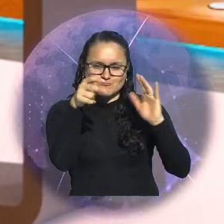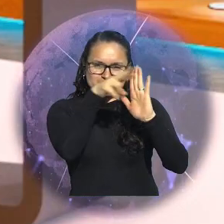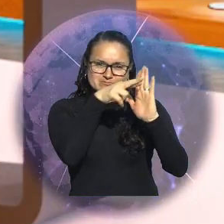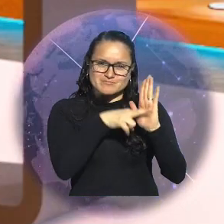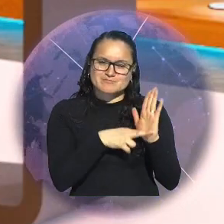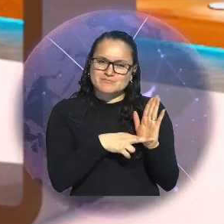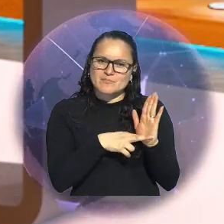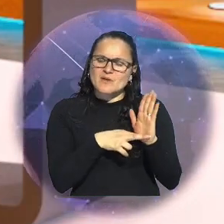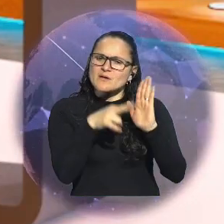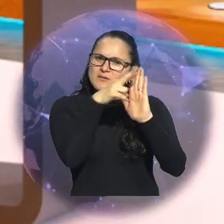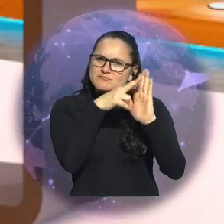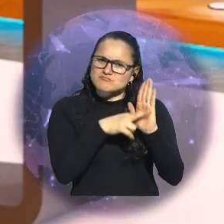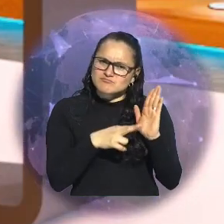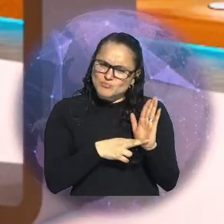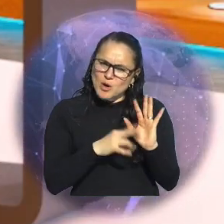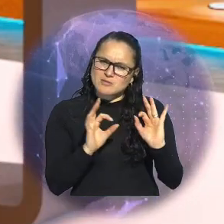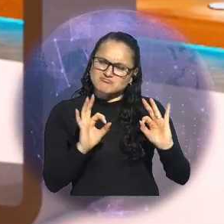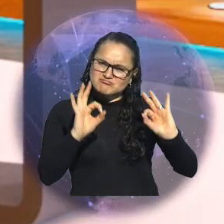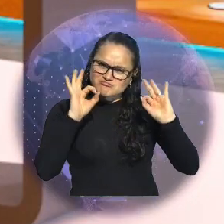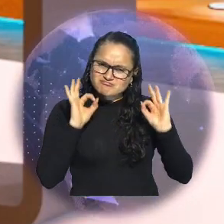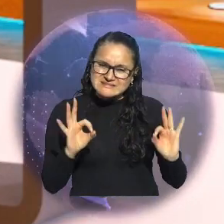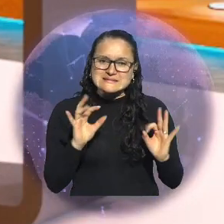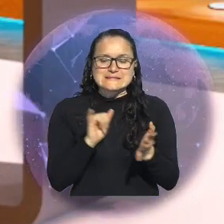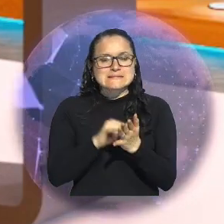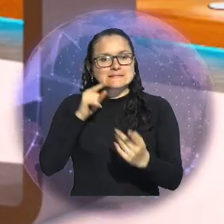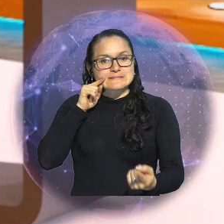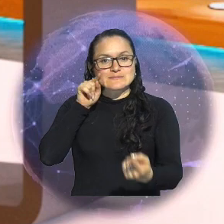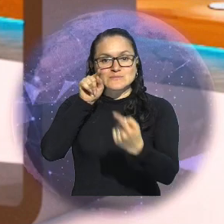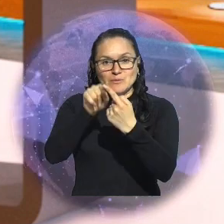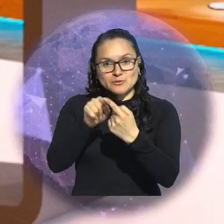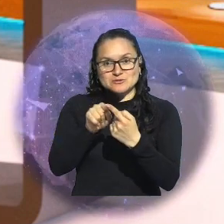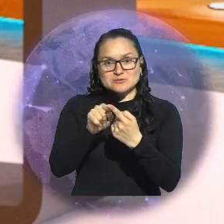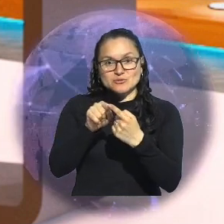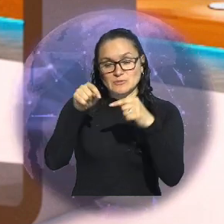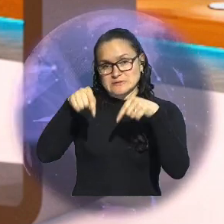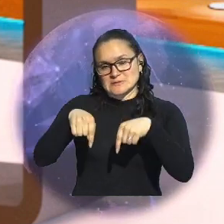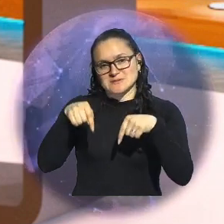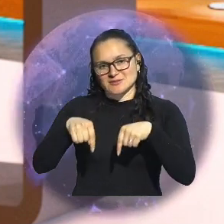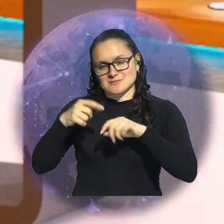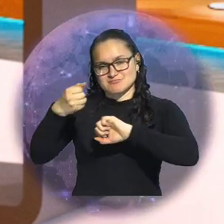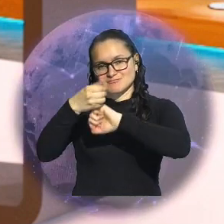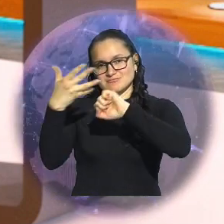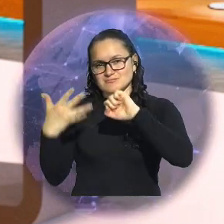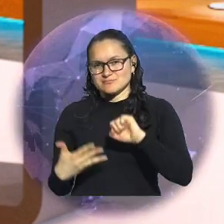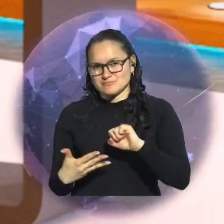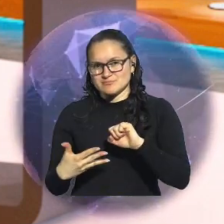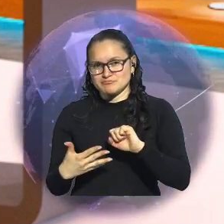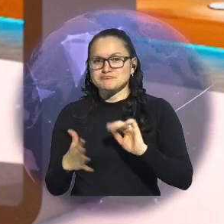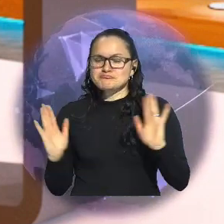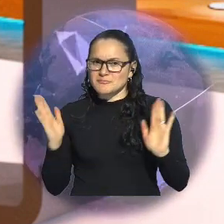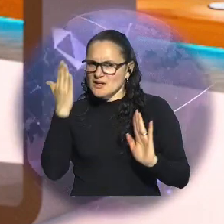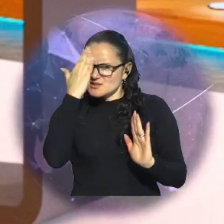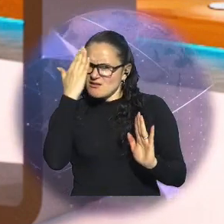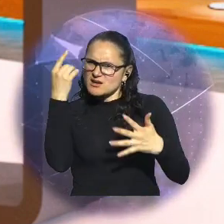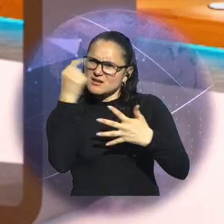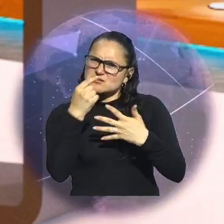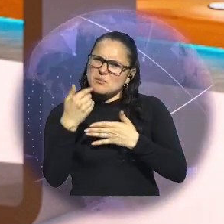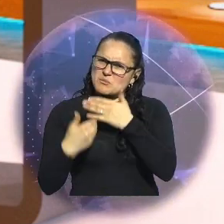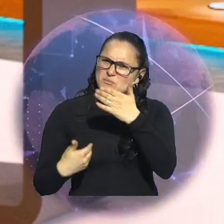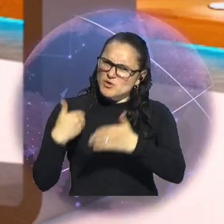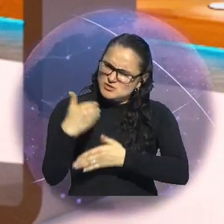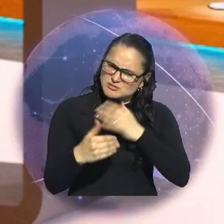eficiente es una de las principales funciones de la comisión pero sabemos todo lo que comprende el proceso de diseño